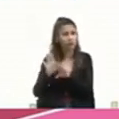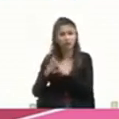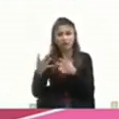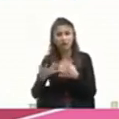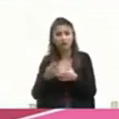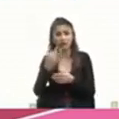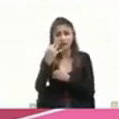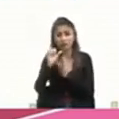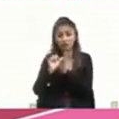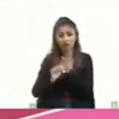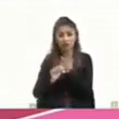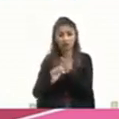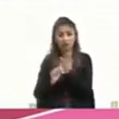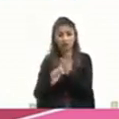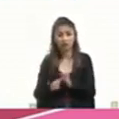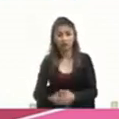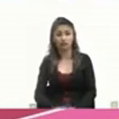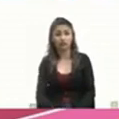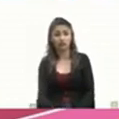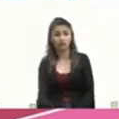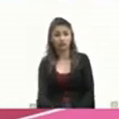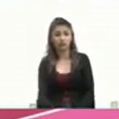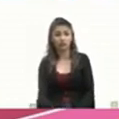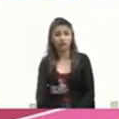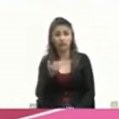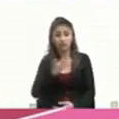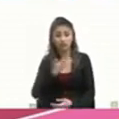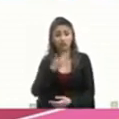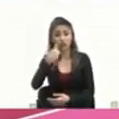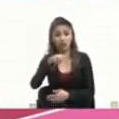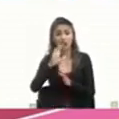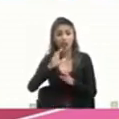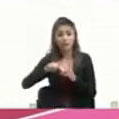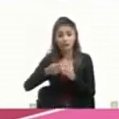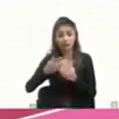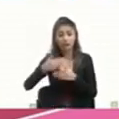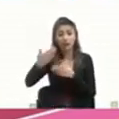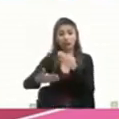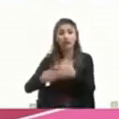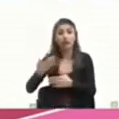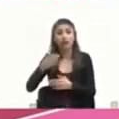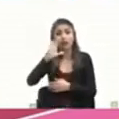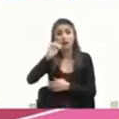de esos 3 meses y estaremos en campañas electorales.